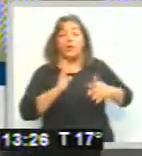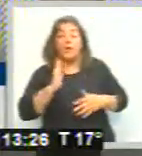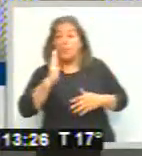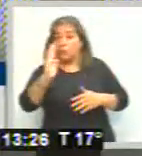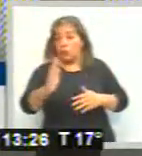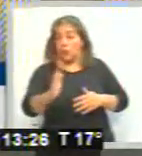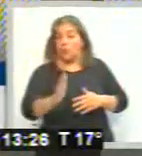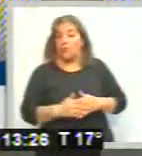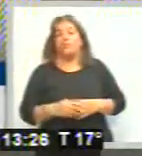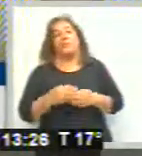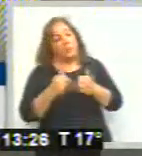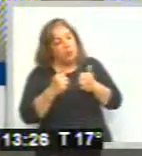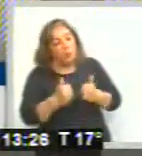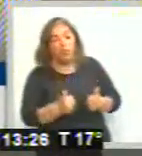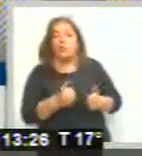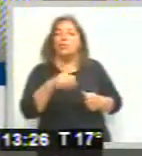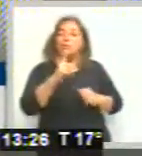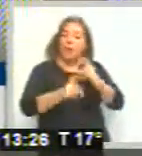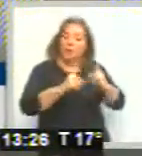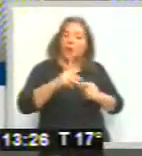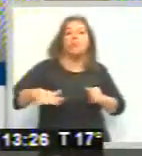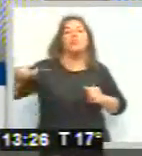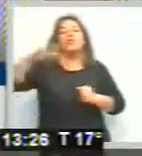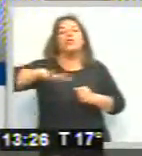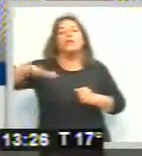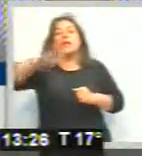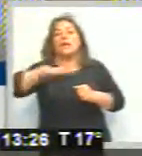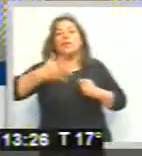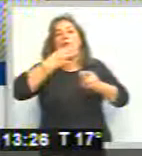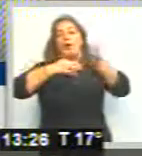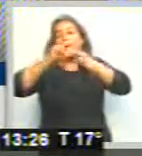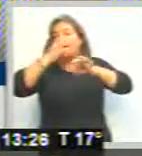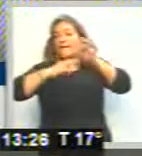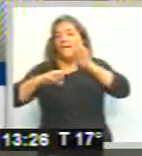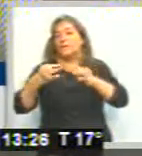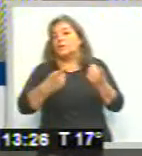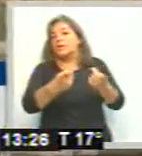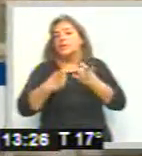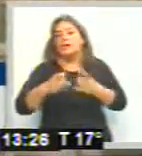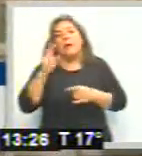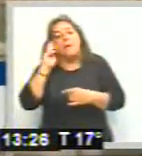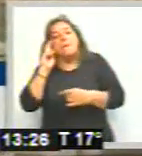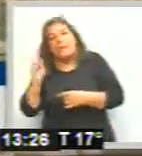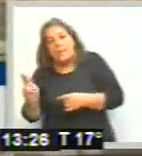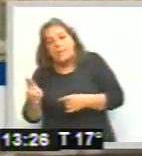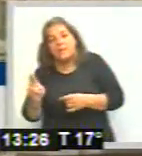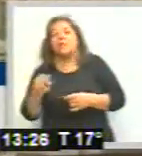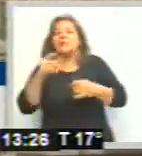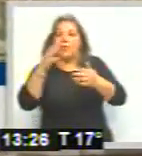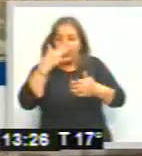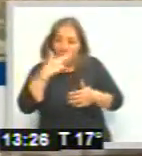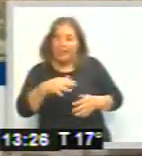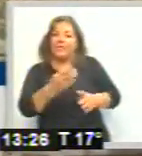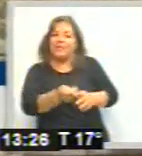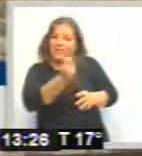obra, ¿no? Claro, por supuesto, eso se quedó muy claro. Nosotros tuvimos una, previa a la firma de este decreto,